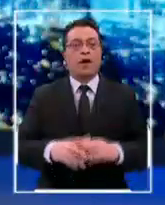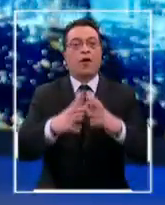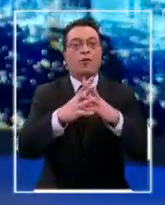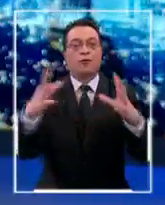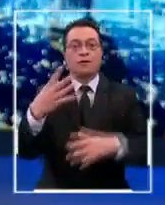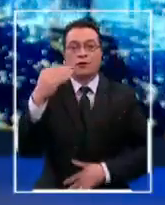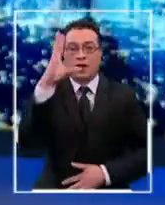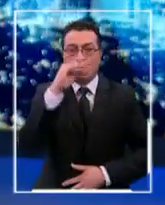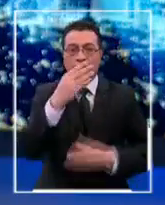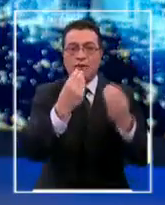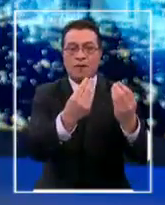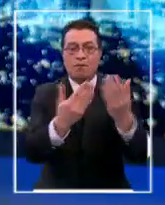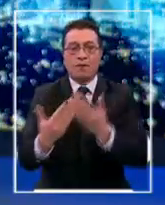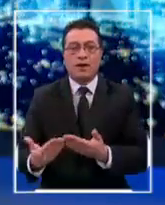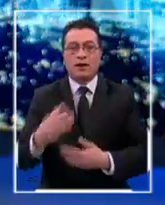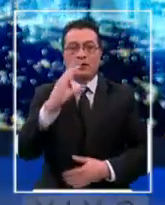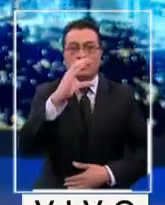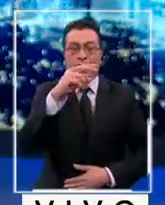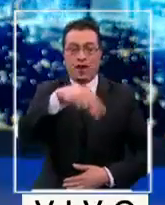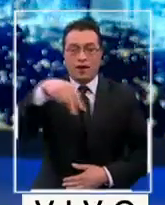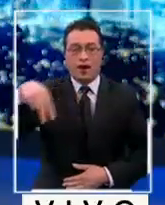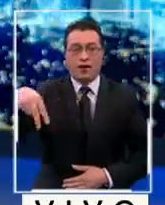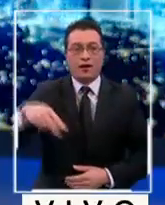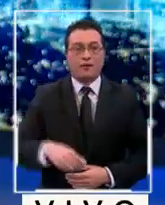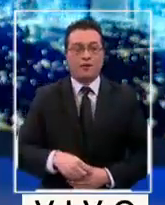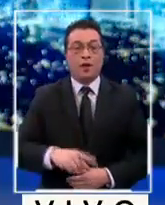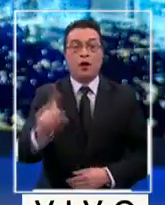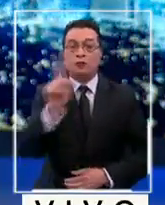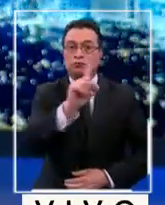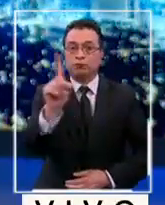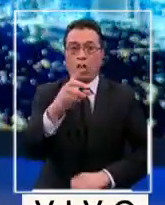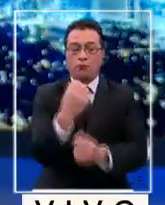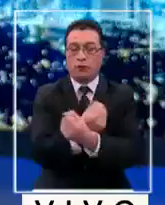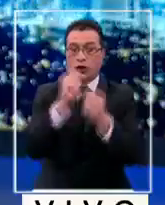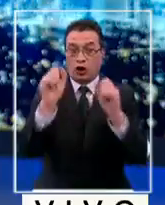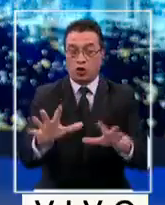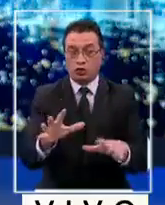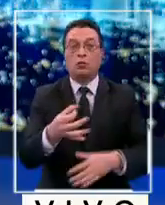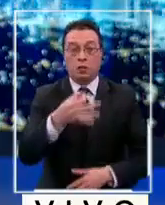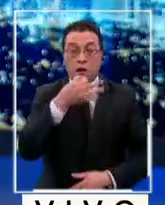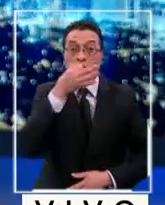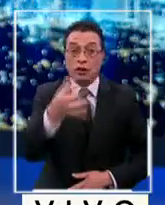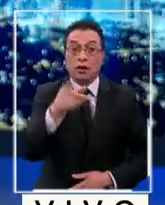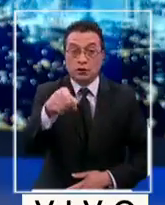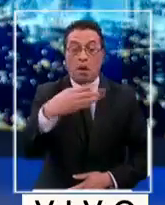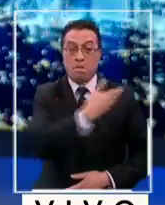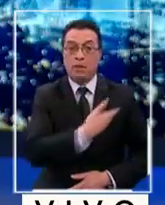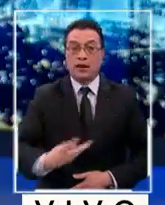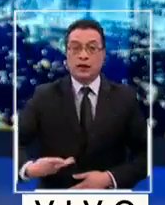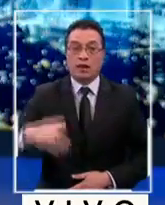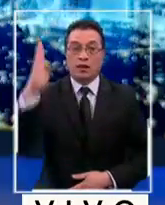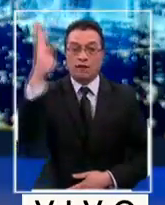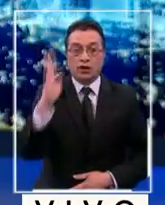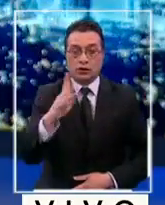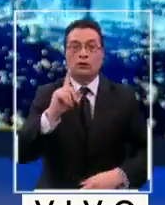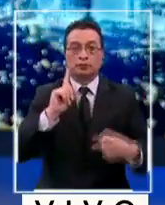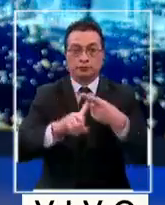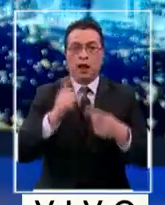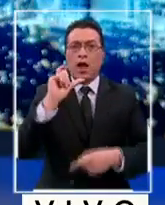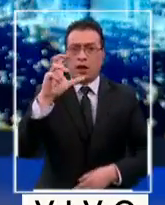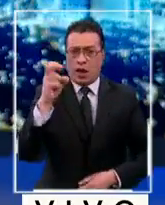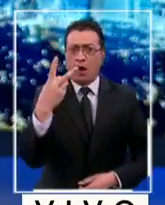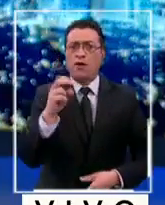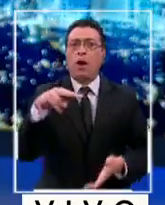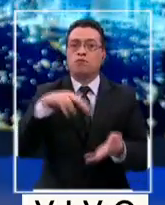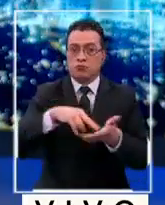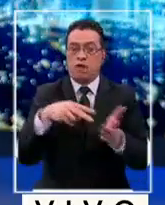Muy buenas noches. Bienvenidos a CNN Prime. No renunciaré. Desafiante, el presidente de Brasil enfrentó la gravísima